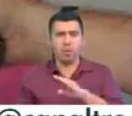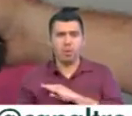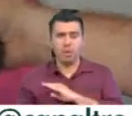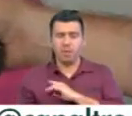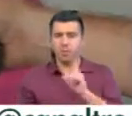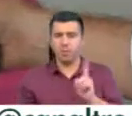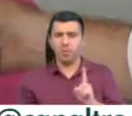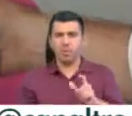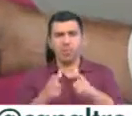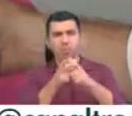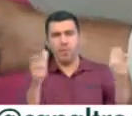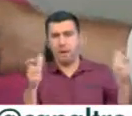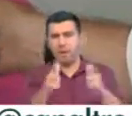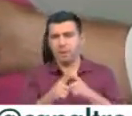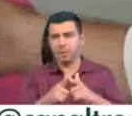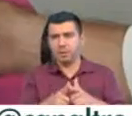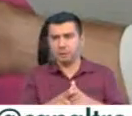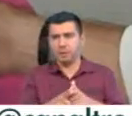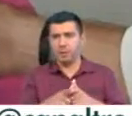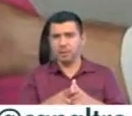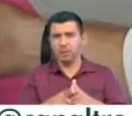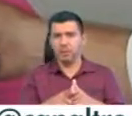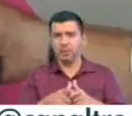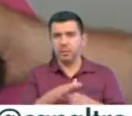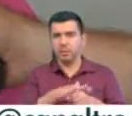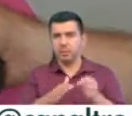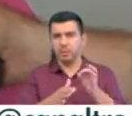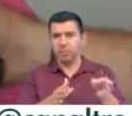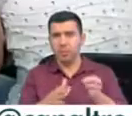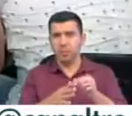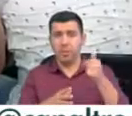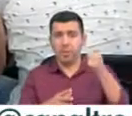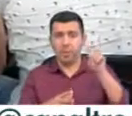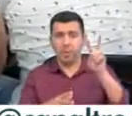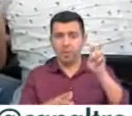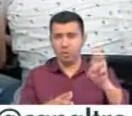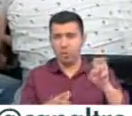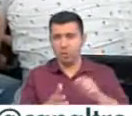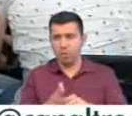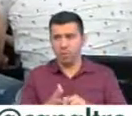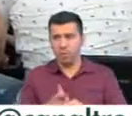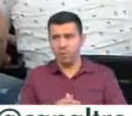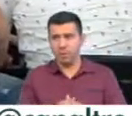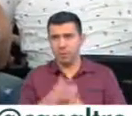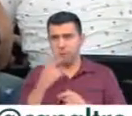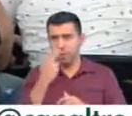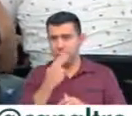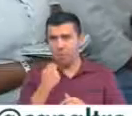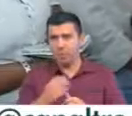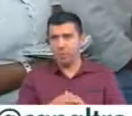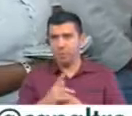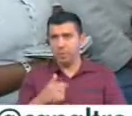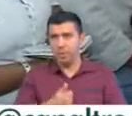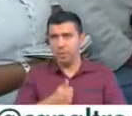grandes, tenemos una responsabilidad de 18.000. A la reunión asistieron también los gerentes de las